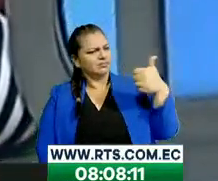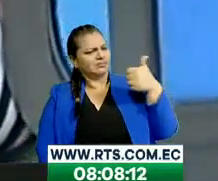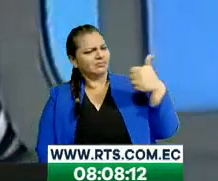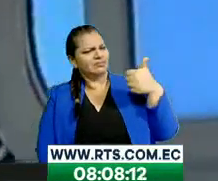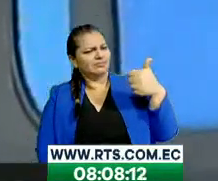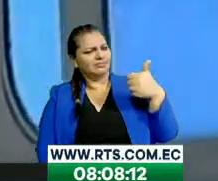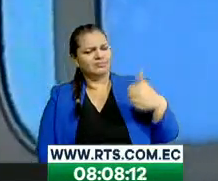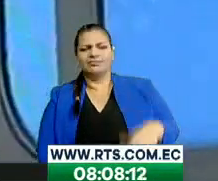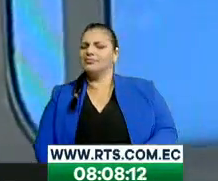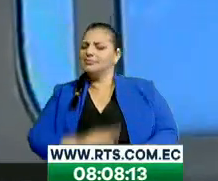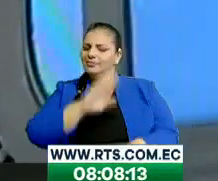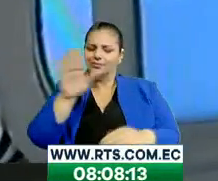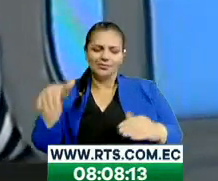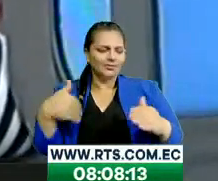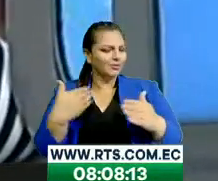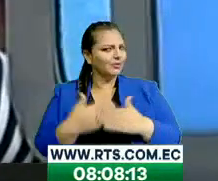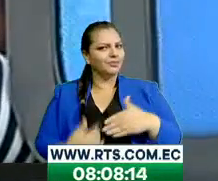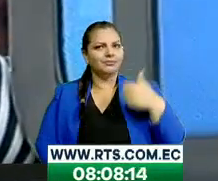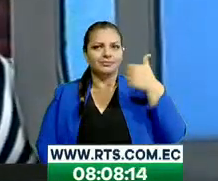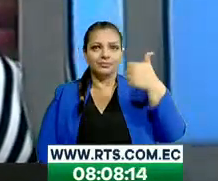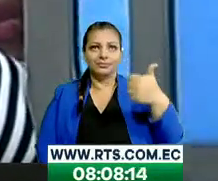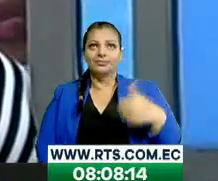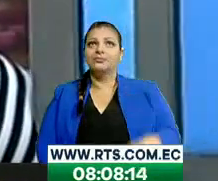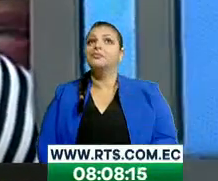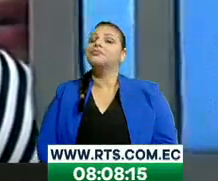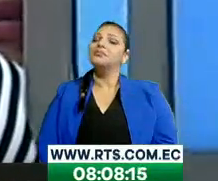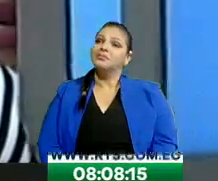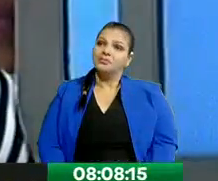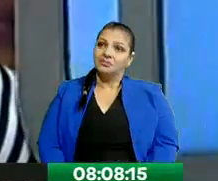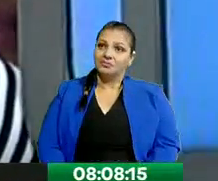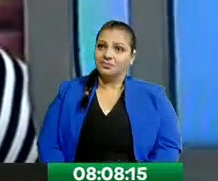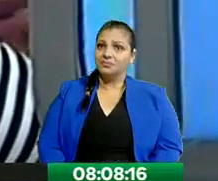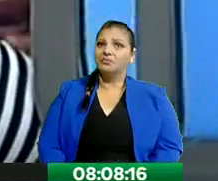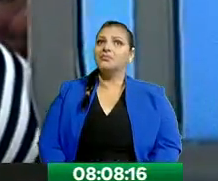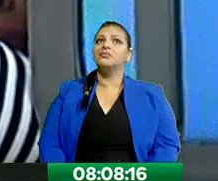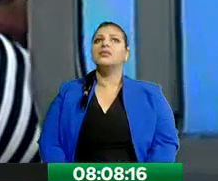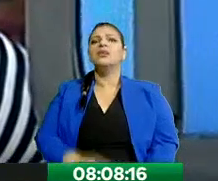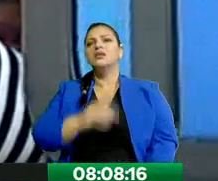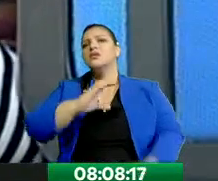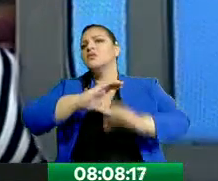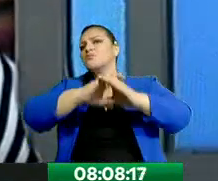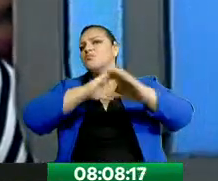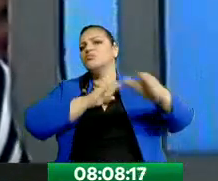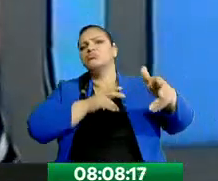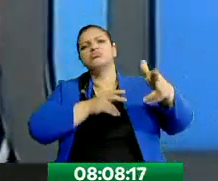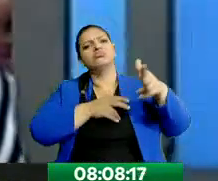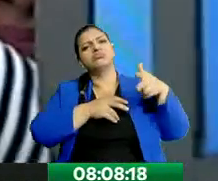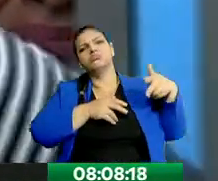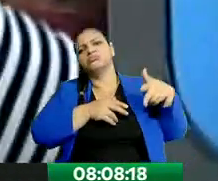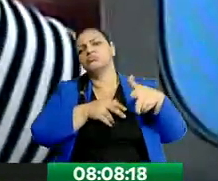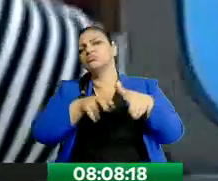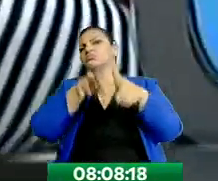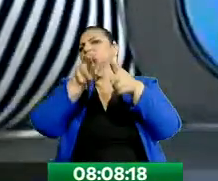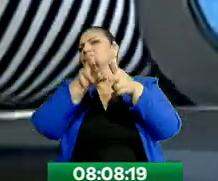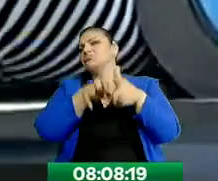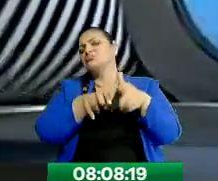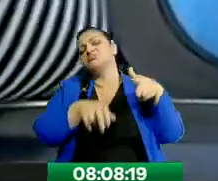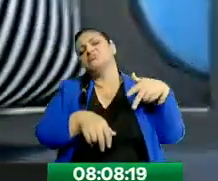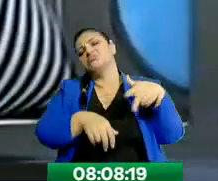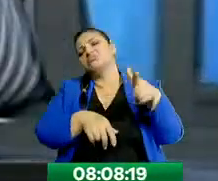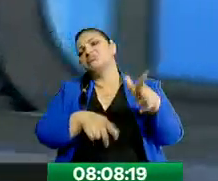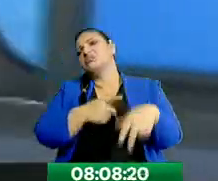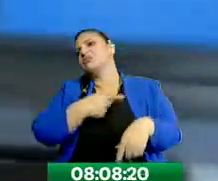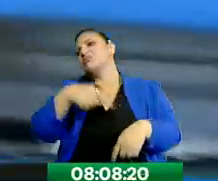Todo muy bien, sí. ¿Continúen así? Sí. Ya tengo 5 años viajando. Gracias a Dios no ha pasado nada. Perfecto,